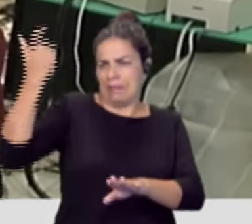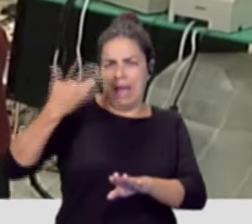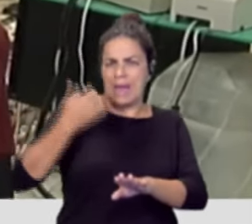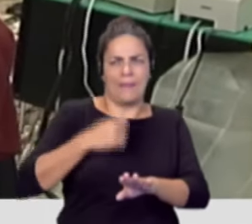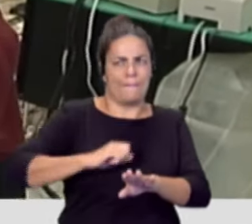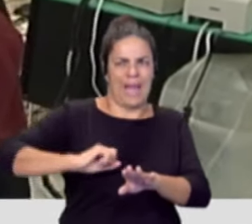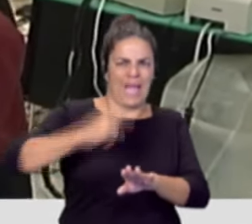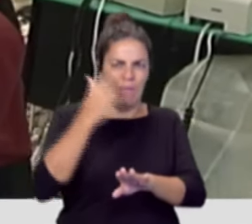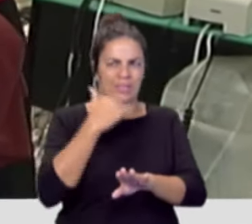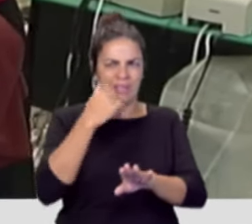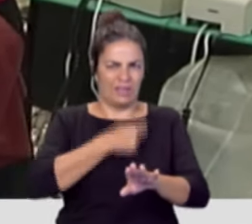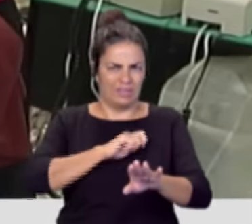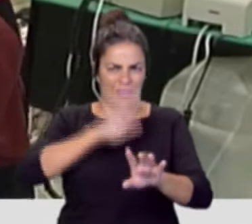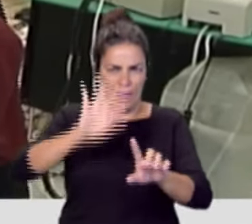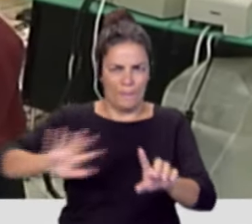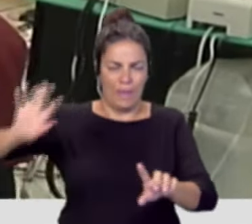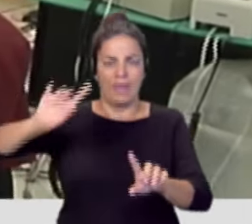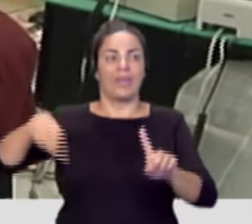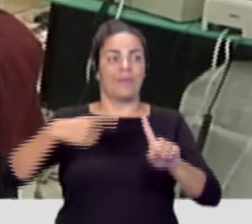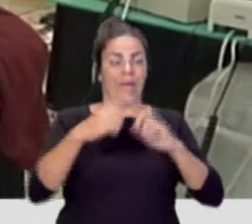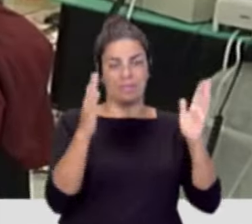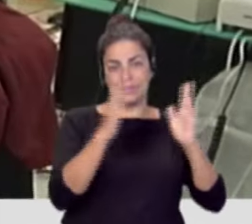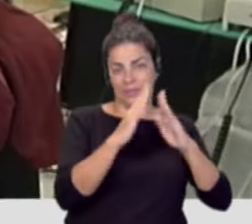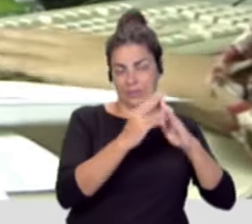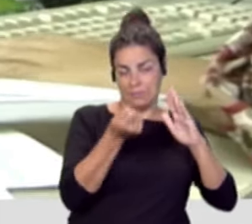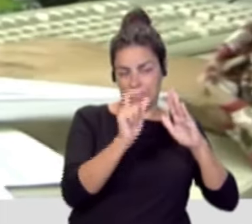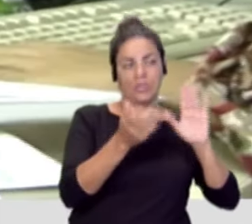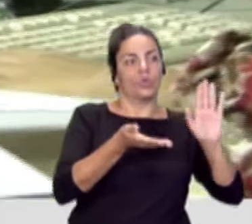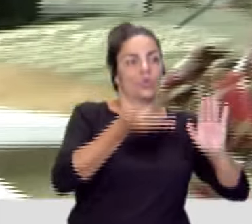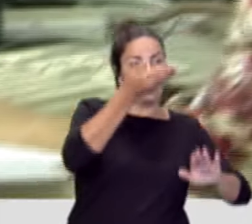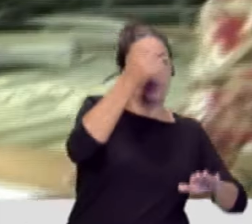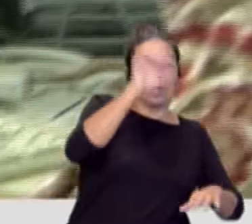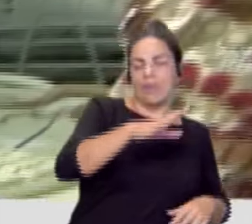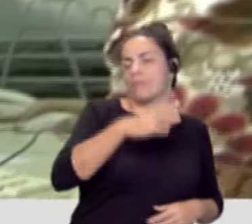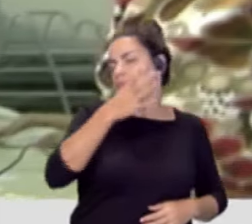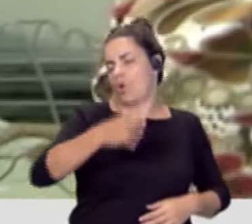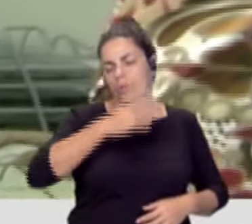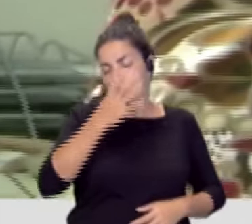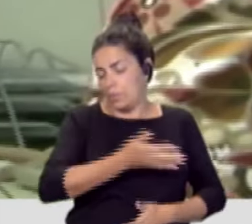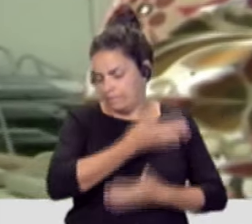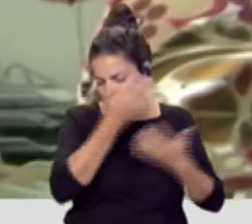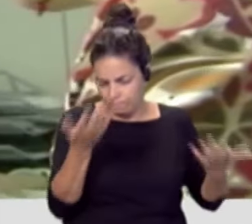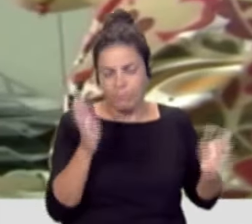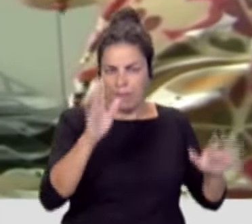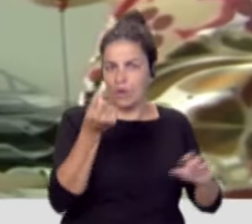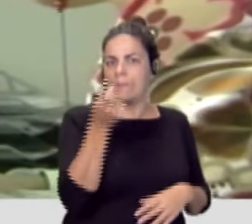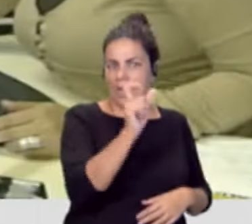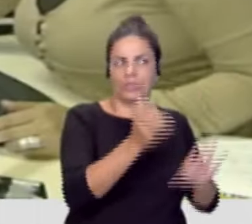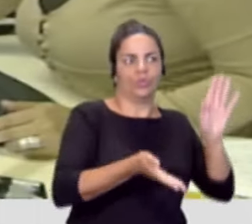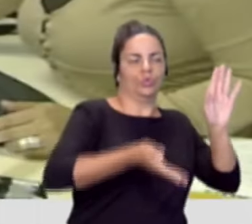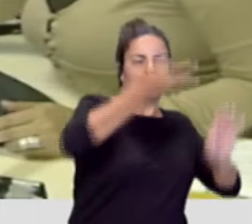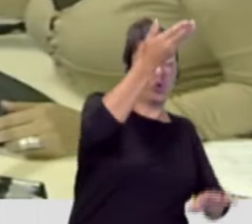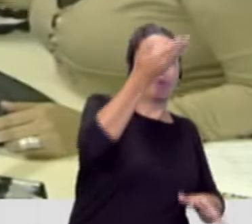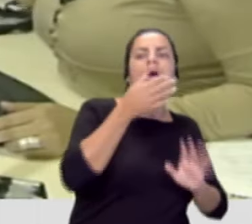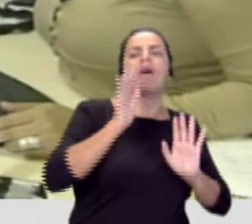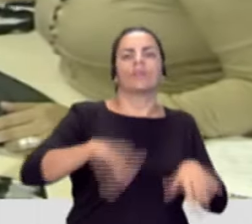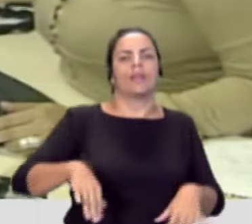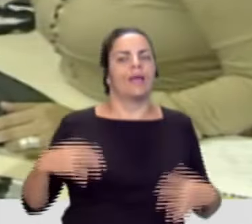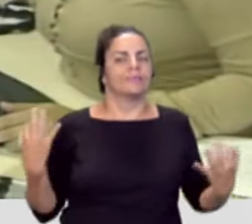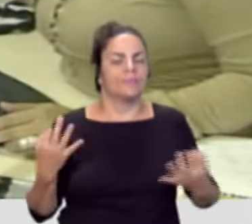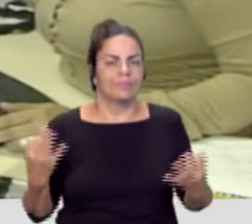la vivienda por las razones que si quiere entramos en ellas, pero que nos está subiendo, y eso al final, ¿qué es lo que ocurre? De que el